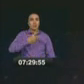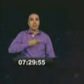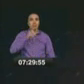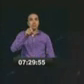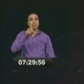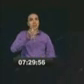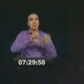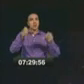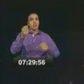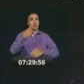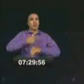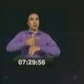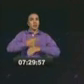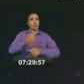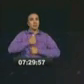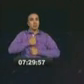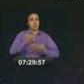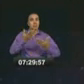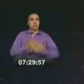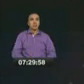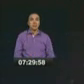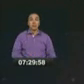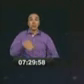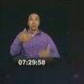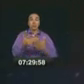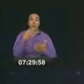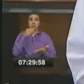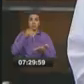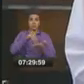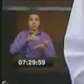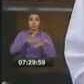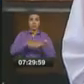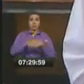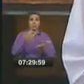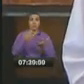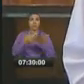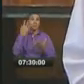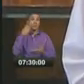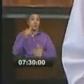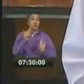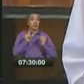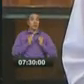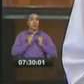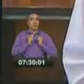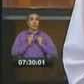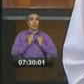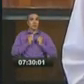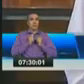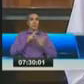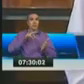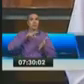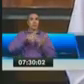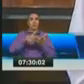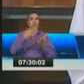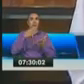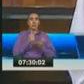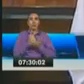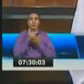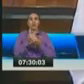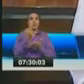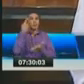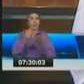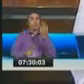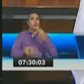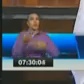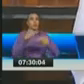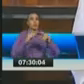estime pertinente el empleador. Toda ampliación de fechas de descanso significa una contribución para el